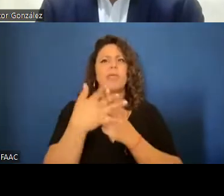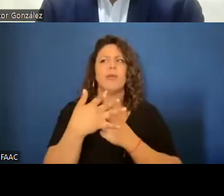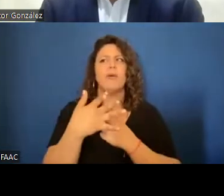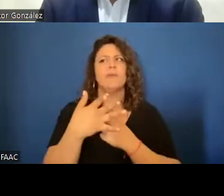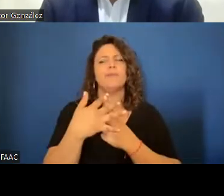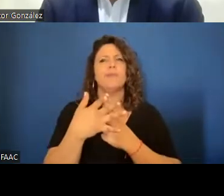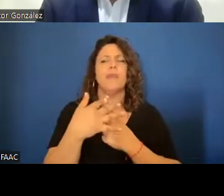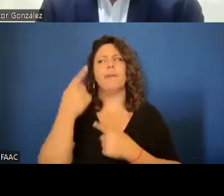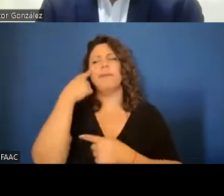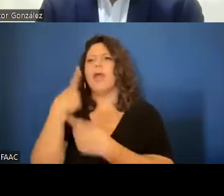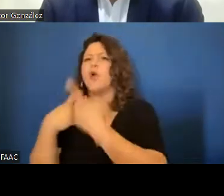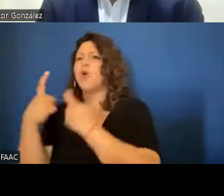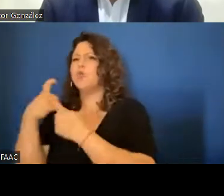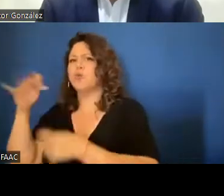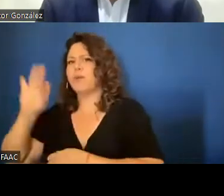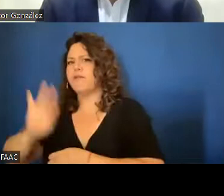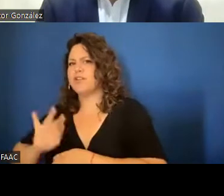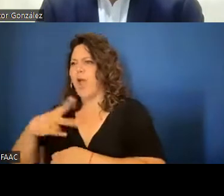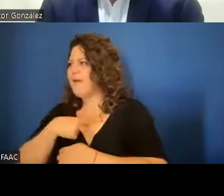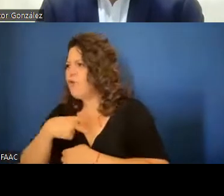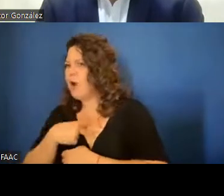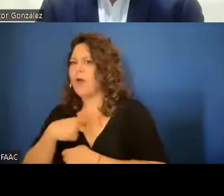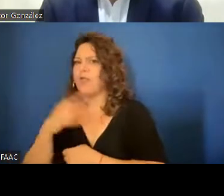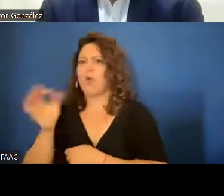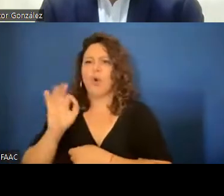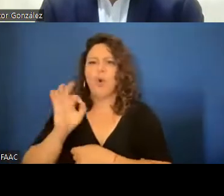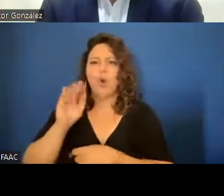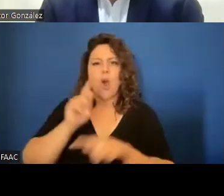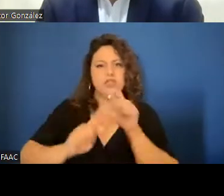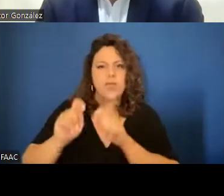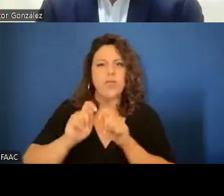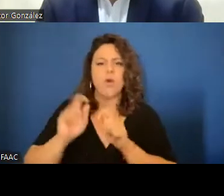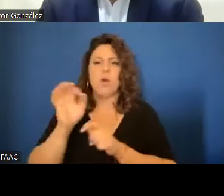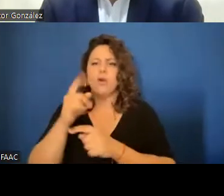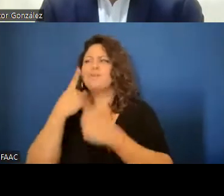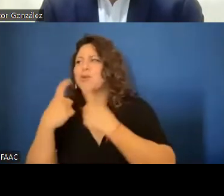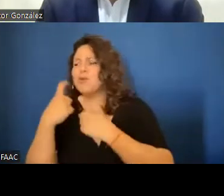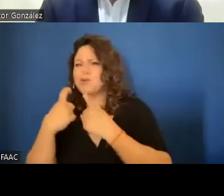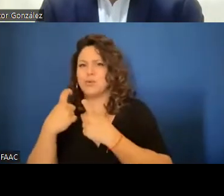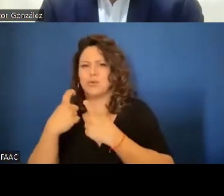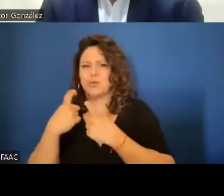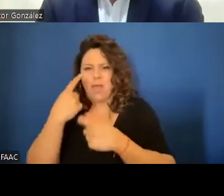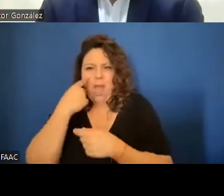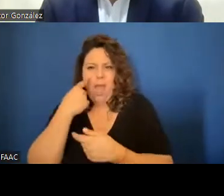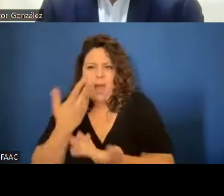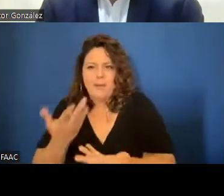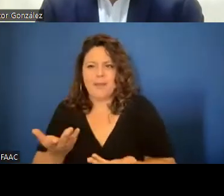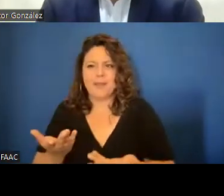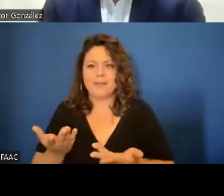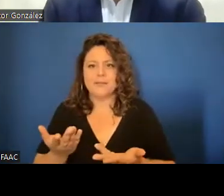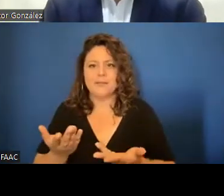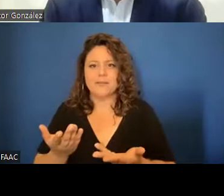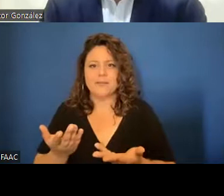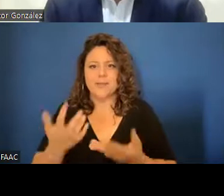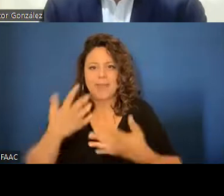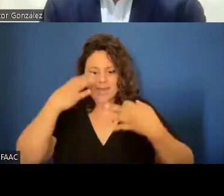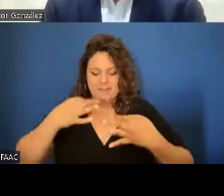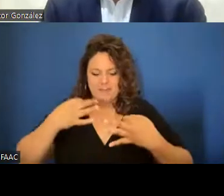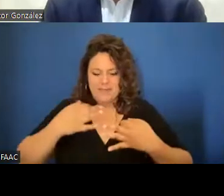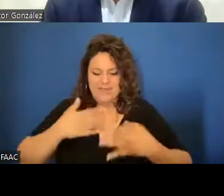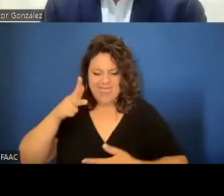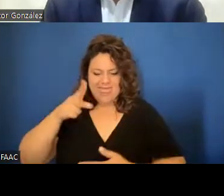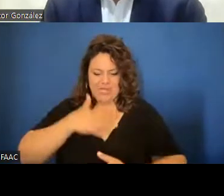se te va a decir, oye, no te voy a hacer el seguro. Pero sí es verdad que las compañías de seguros vienen a subir mucho los precios de las pólizas